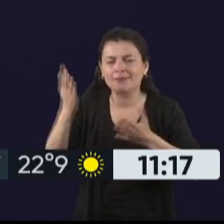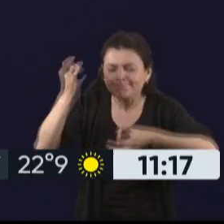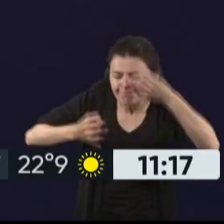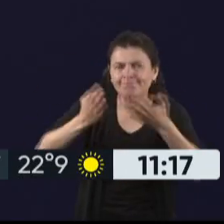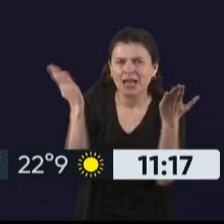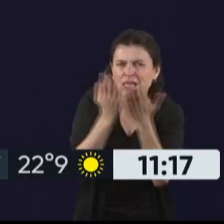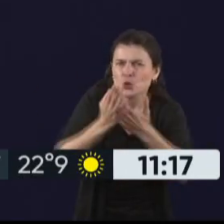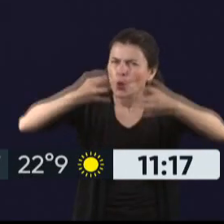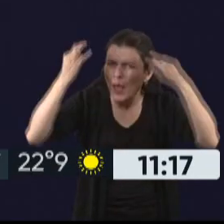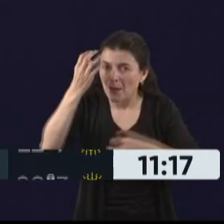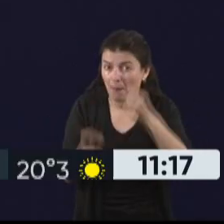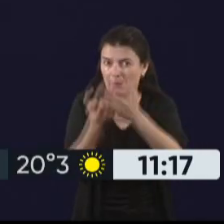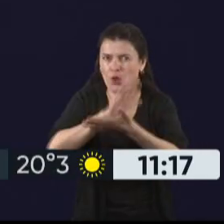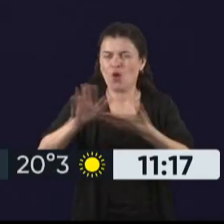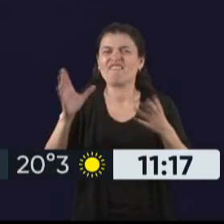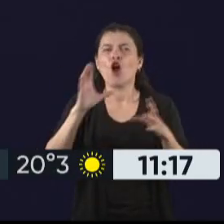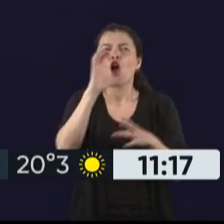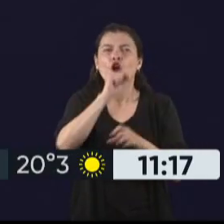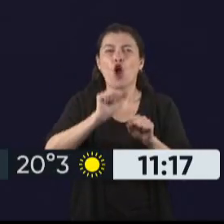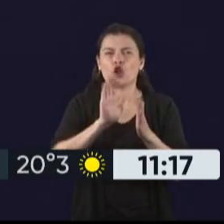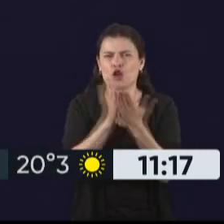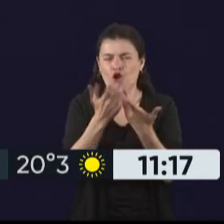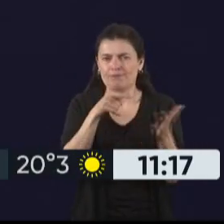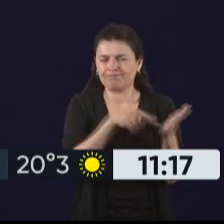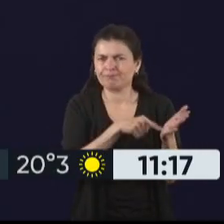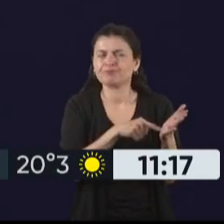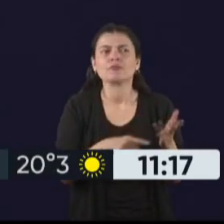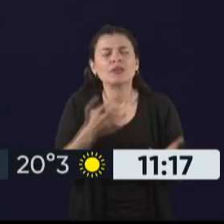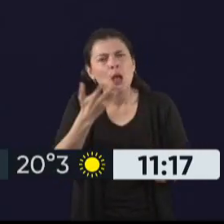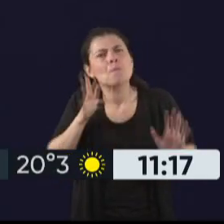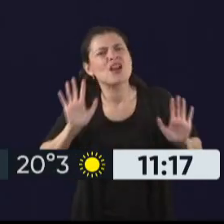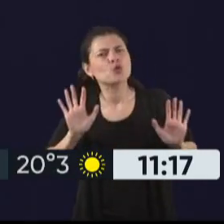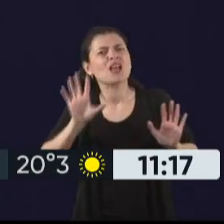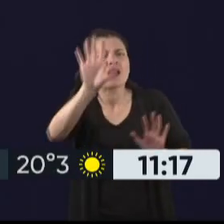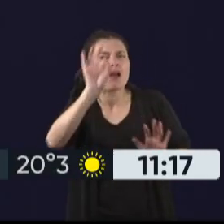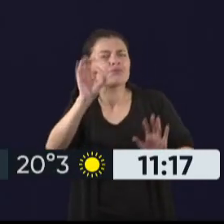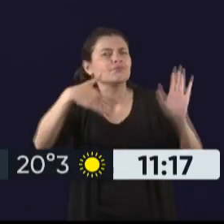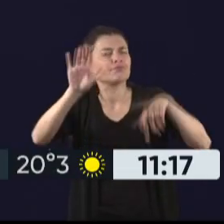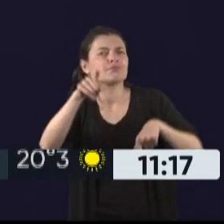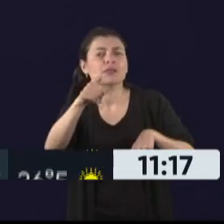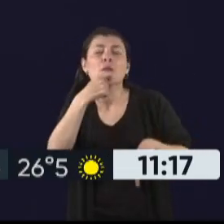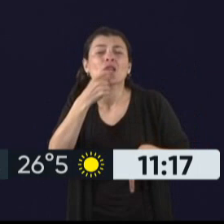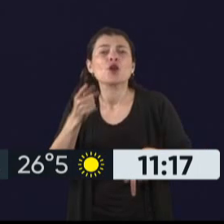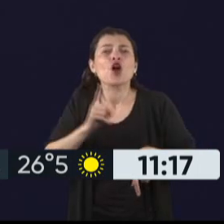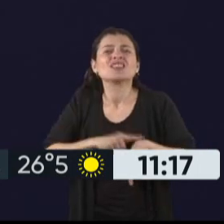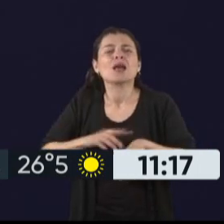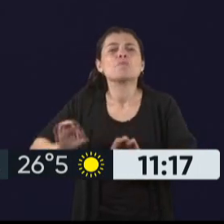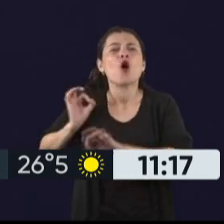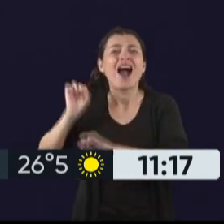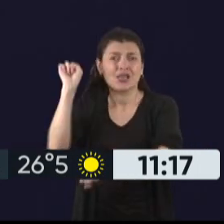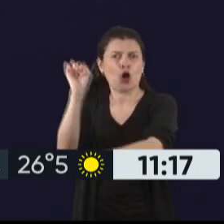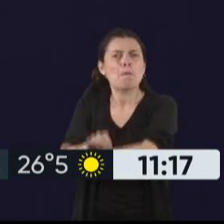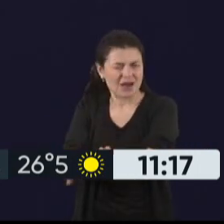Entre muchas modificaciones, me gustaría destacar las más relevantes: el aumento de penas para todos los delitos,